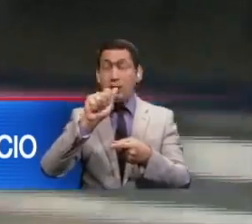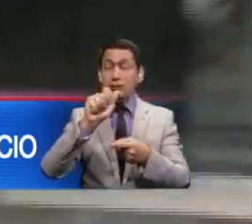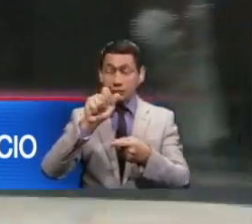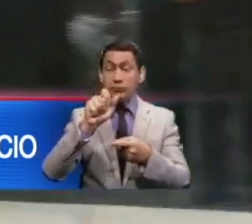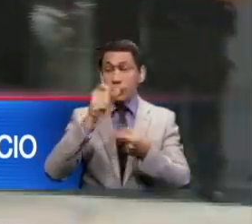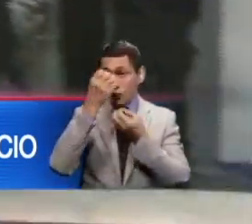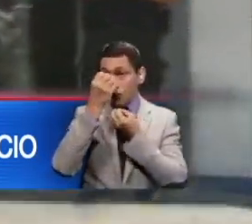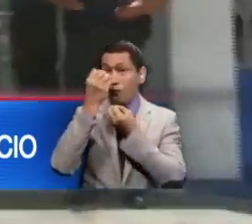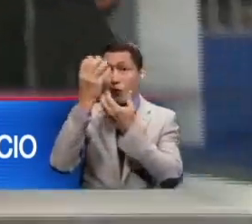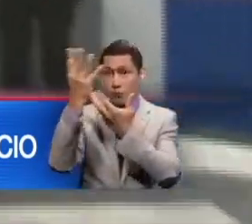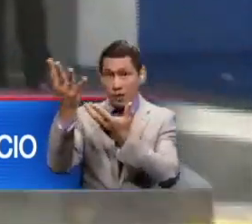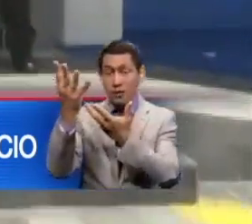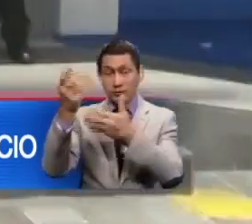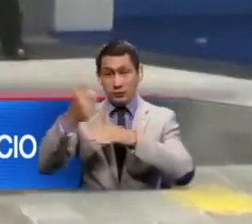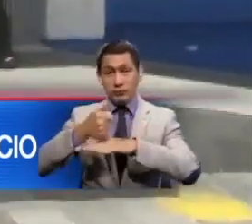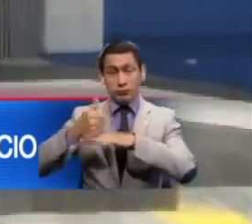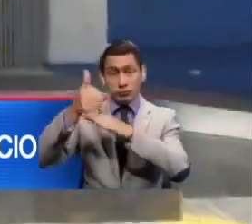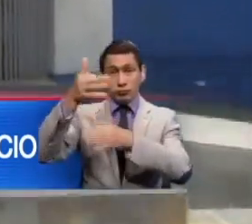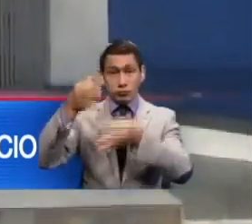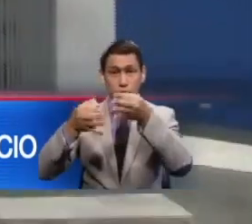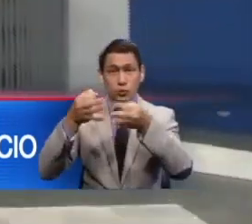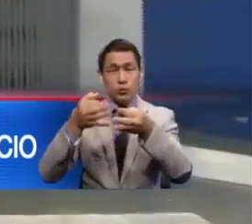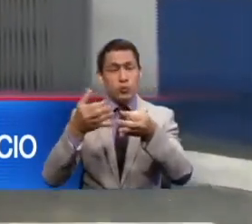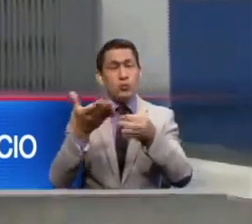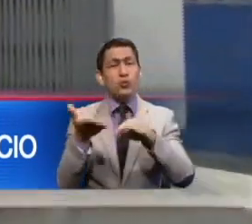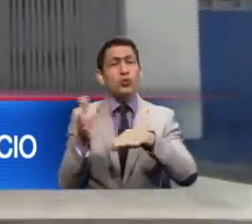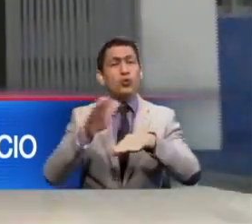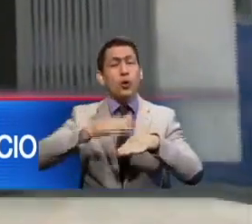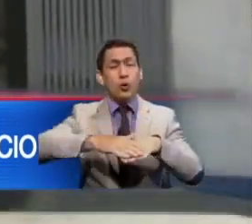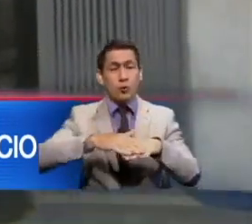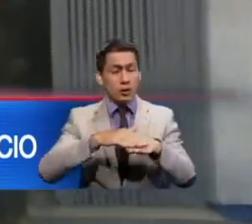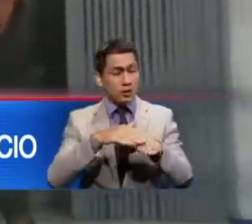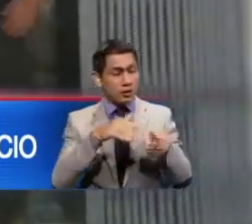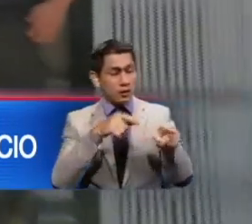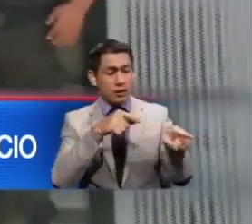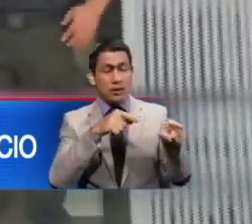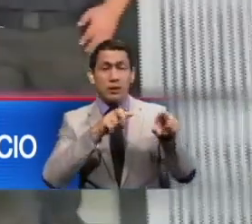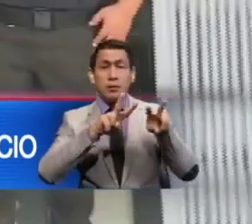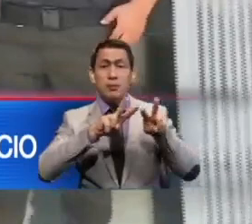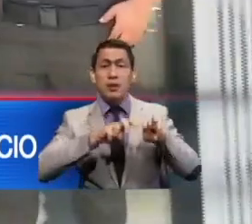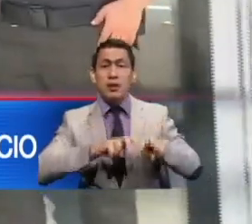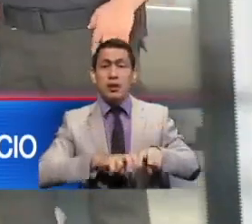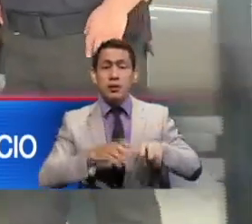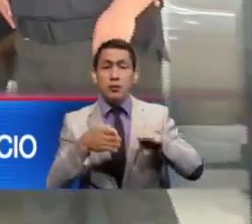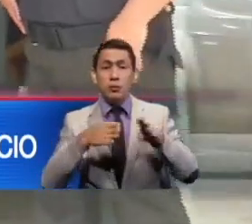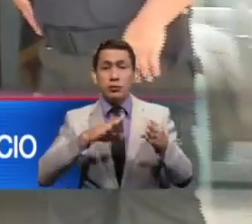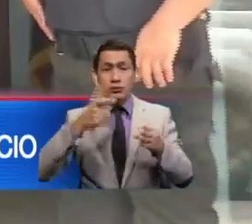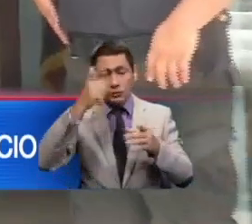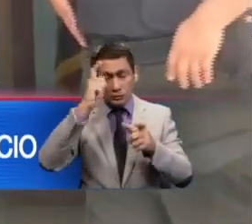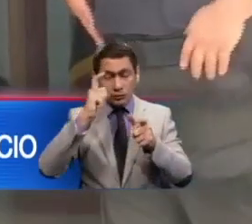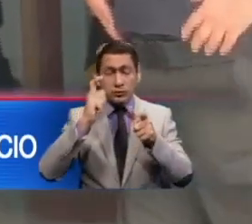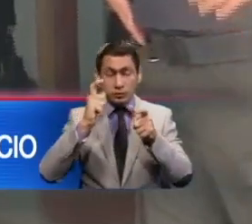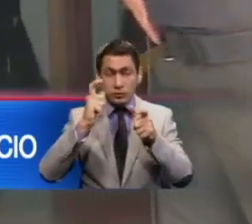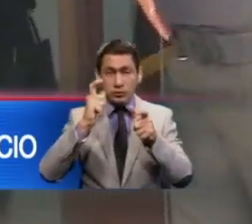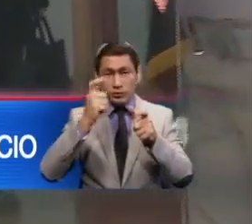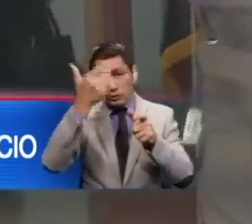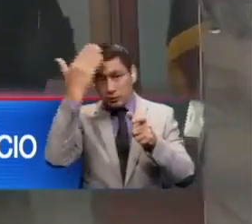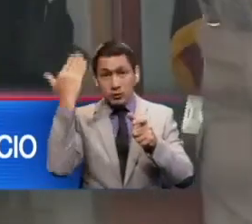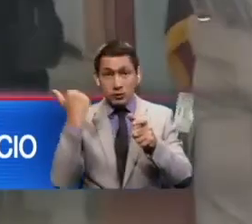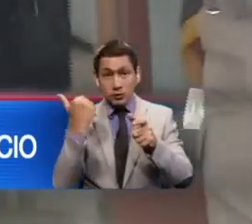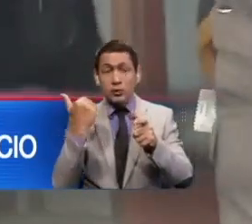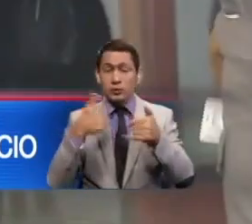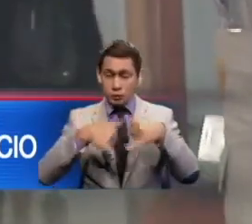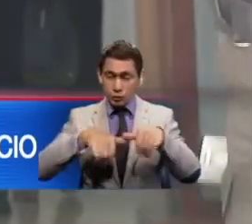que la investigación en torno al asesinato de Fernando Villavicencio continúa, y por lo cual vía judicial se ha pedido la extracción de